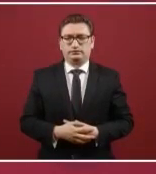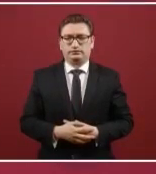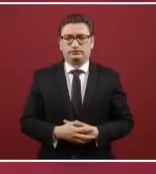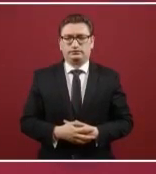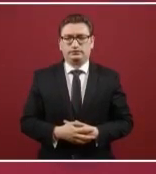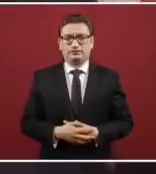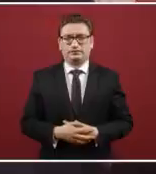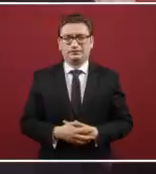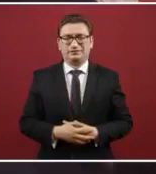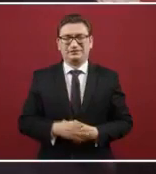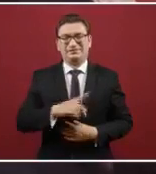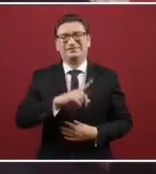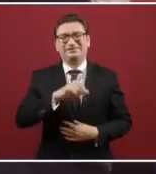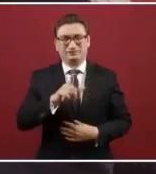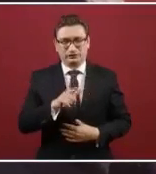cuando ya no pudieron,